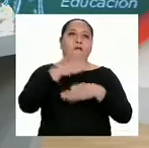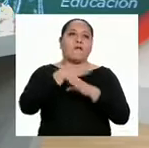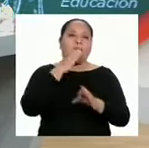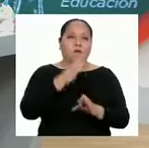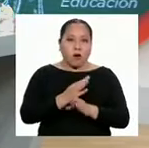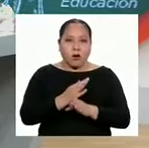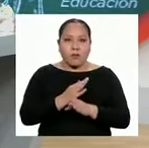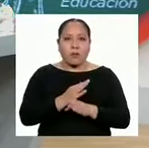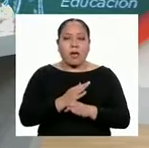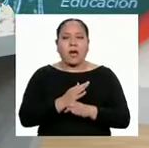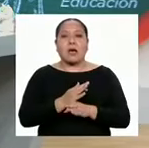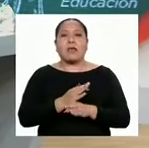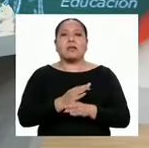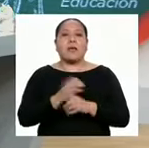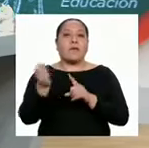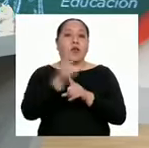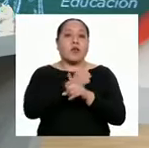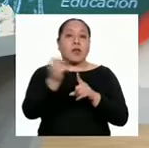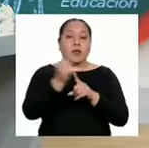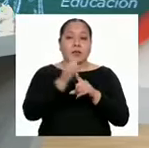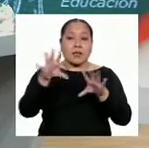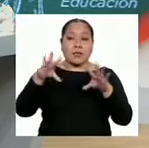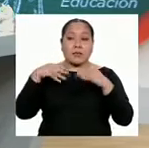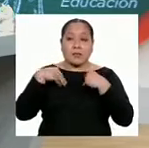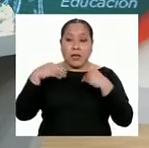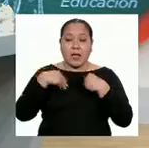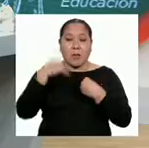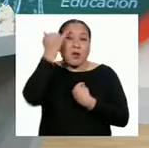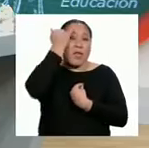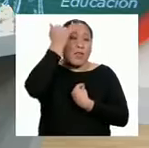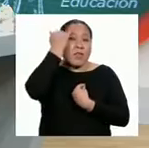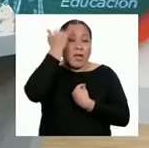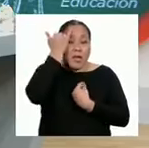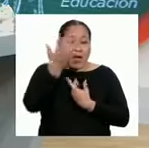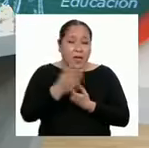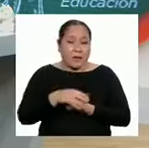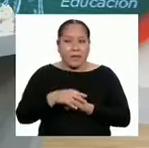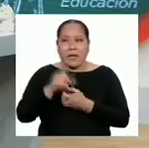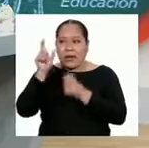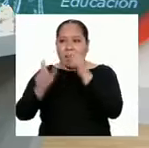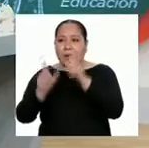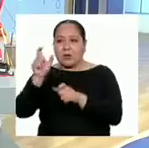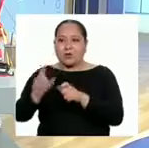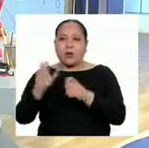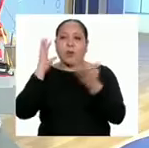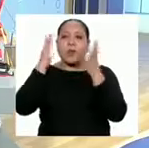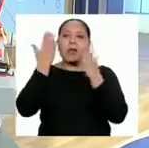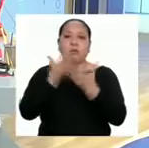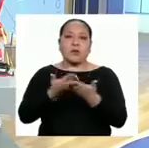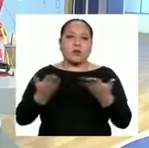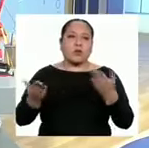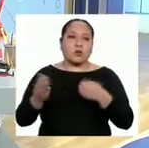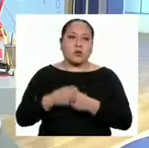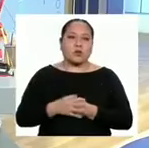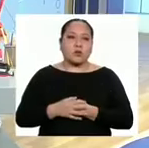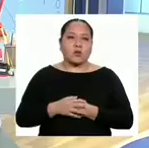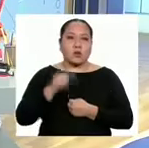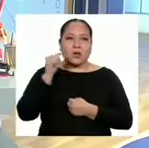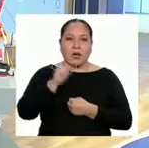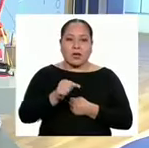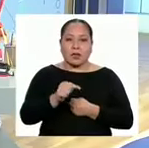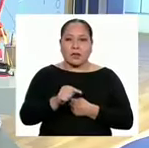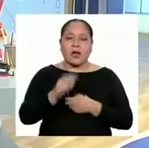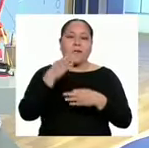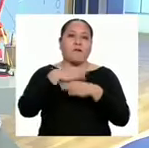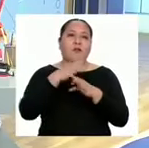de violencia justificada por la creencia de que las personas son objetos. Una forma